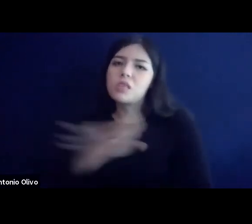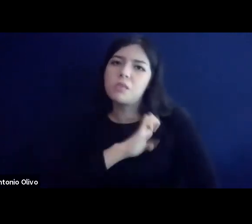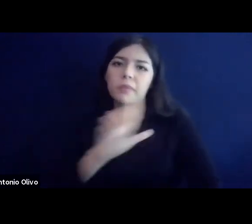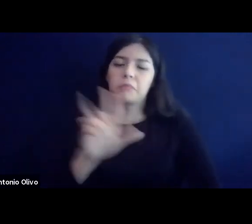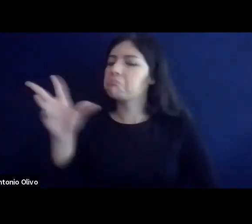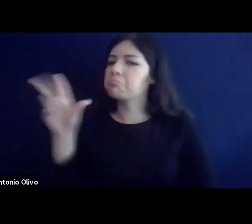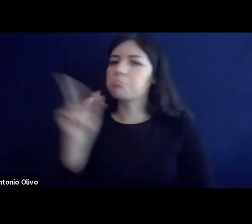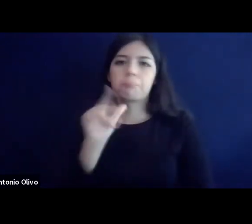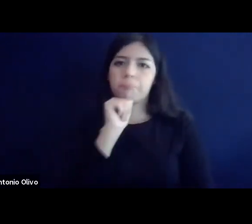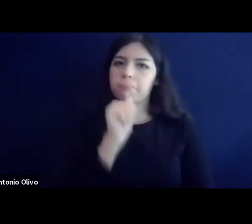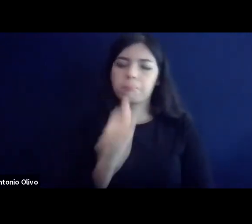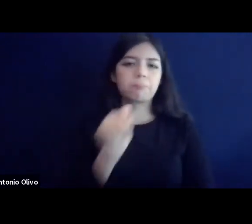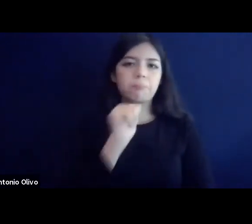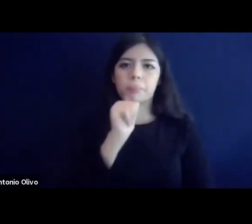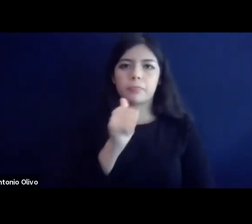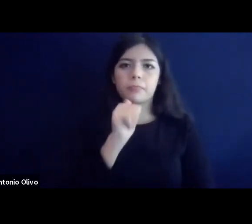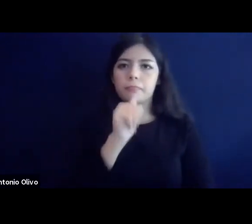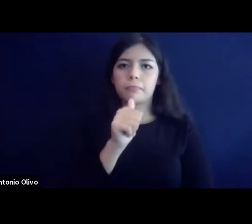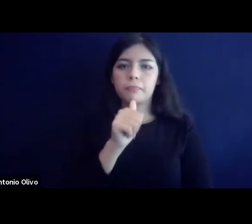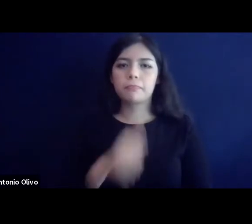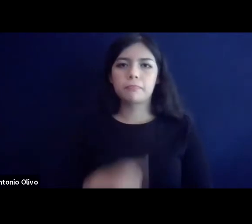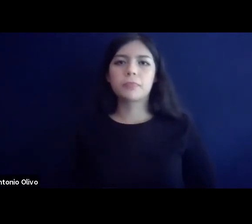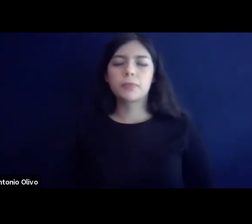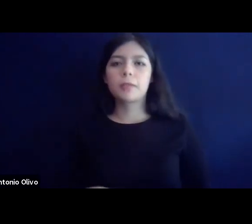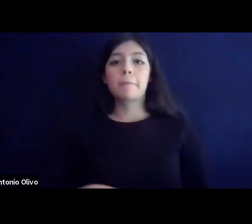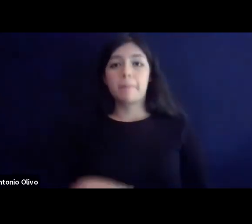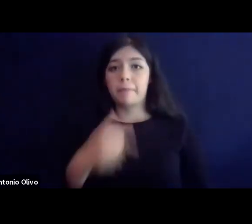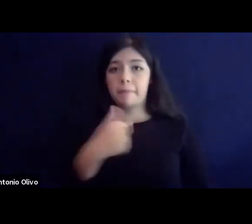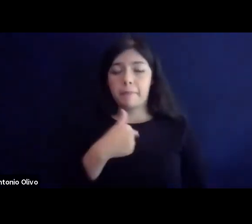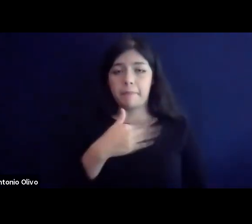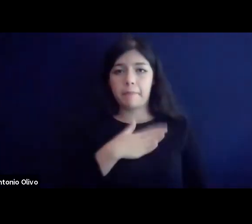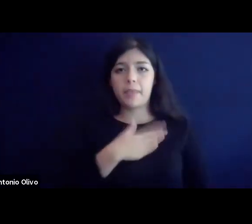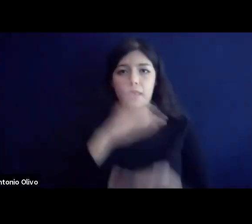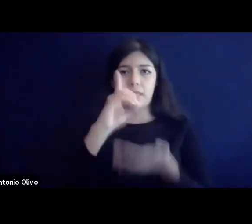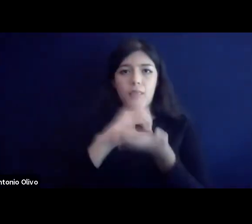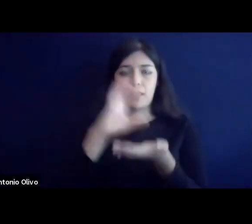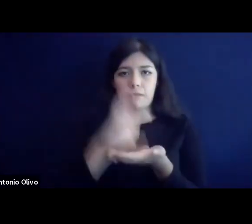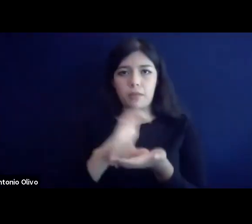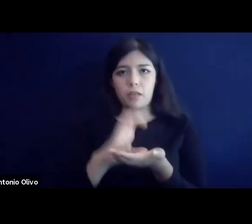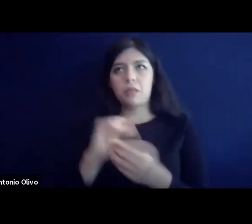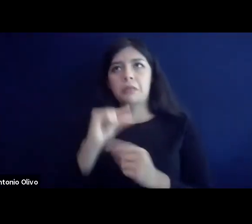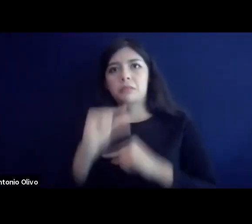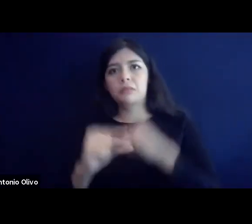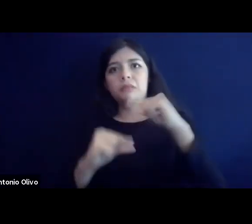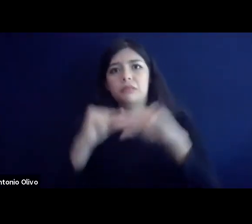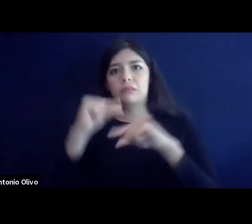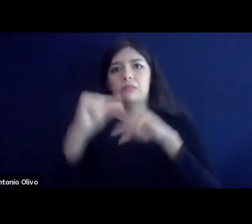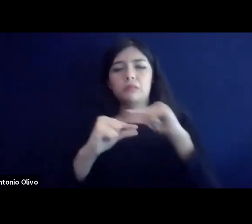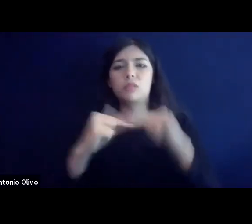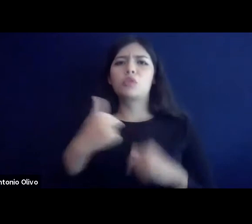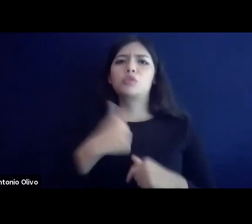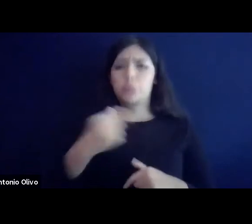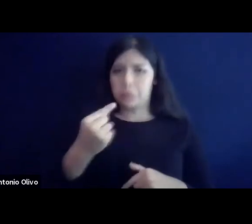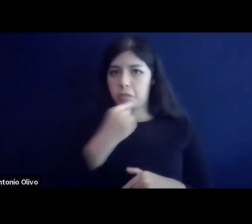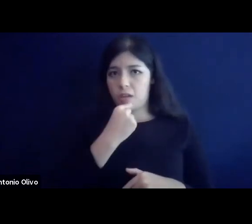mi discapacidad, explicada con mi neuróloga, porque yo no fui consciente de mi